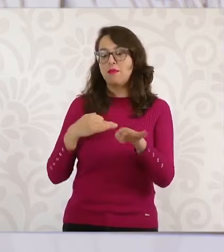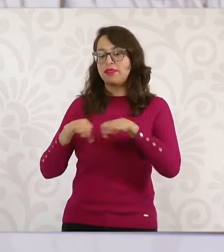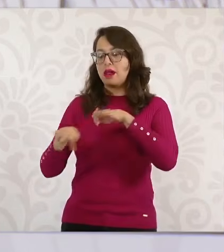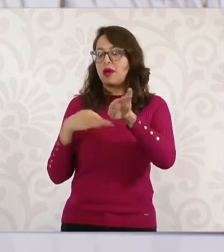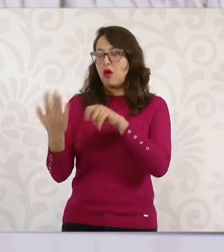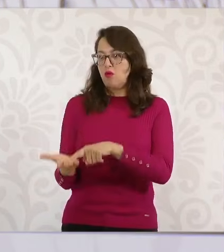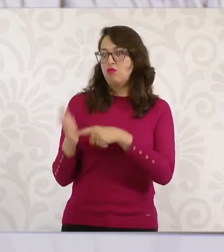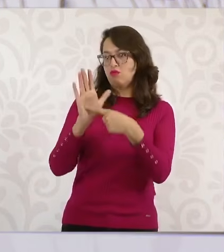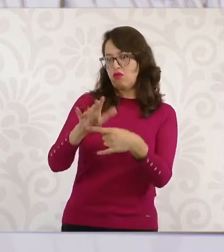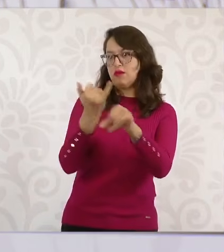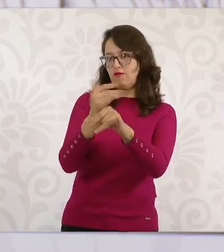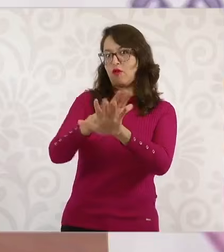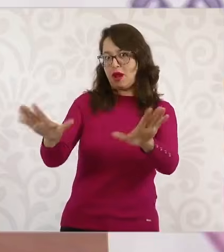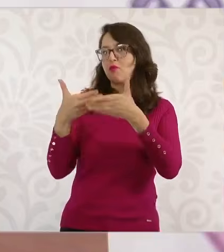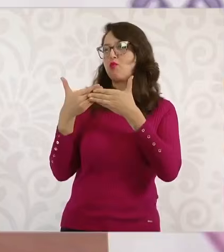pública.